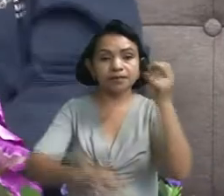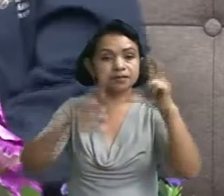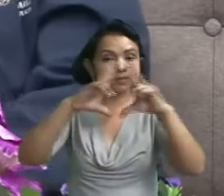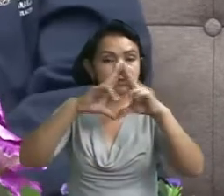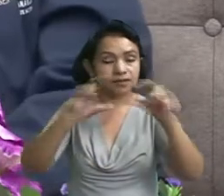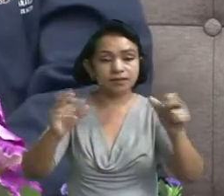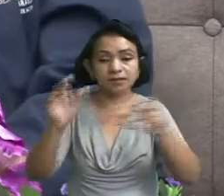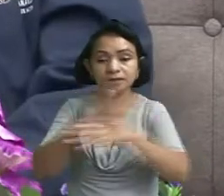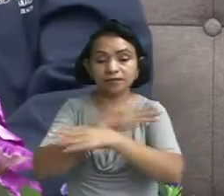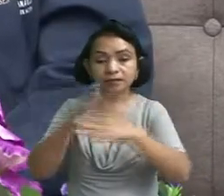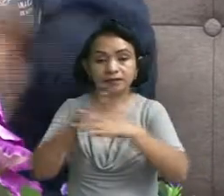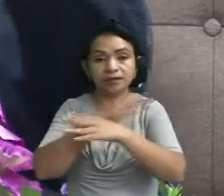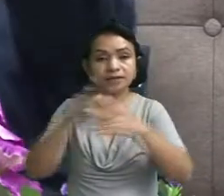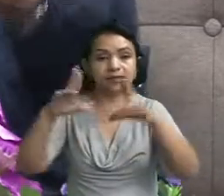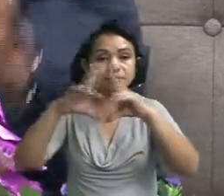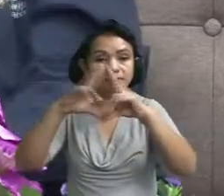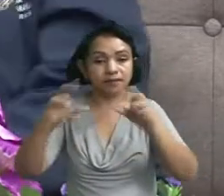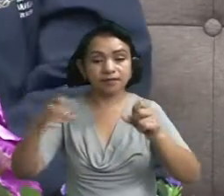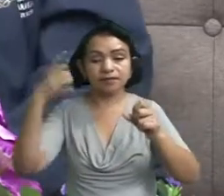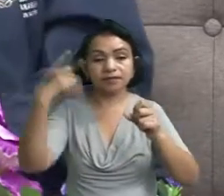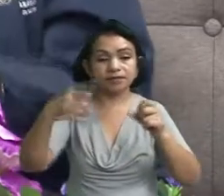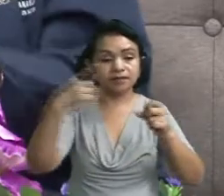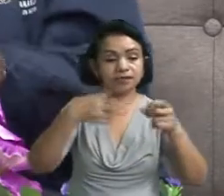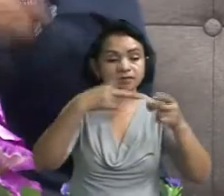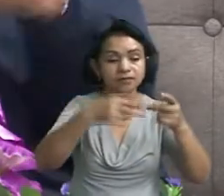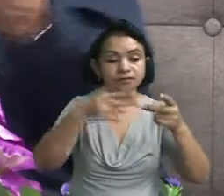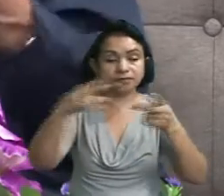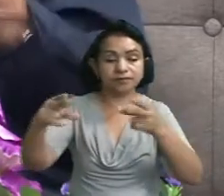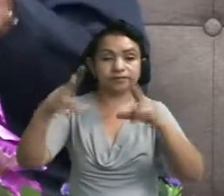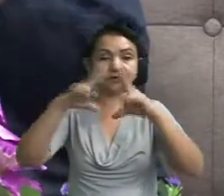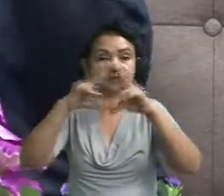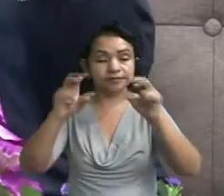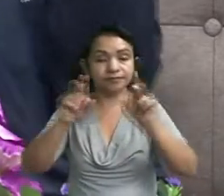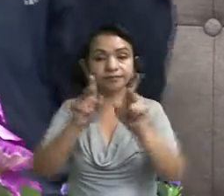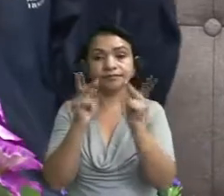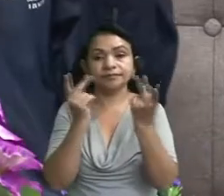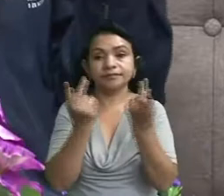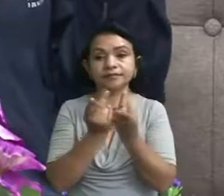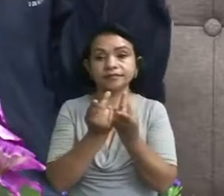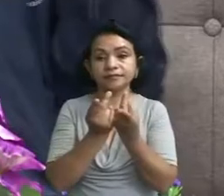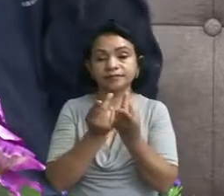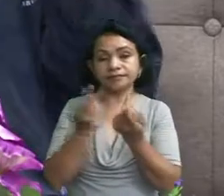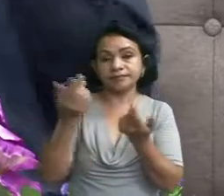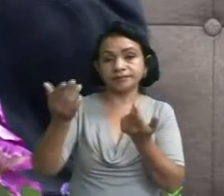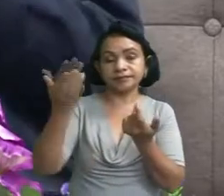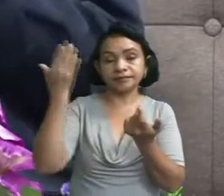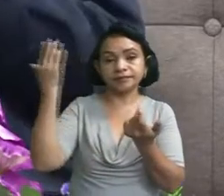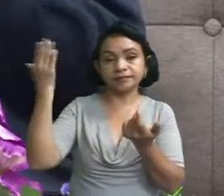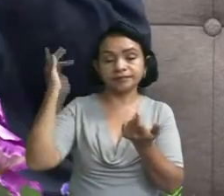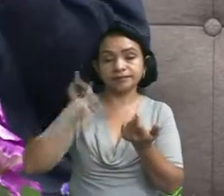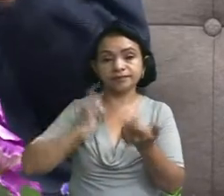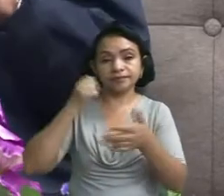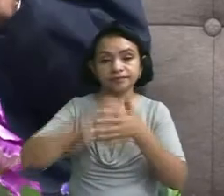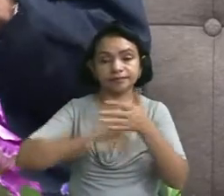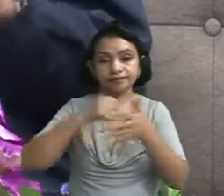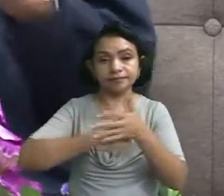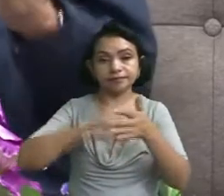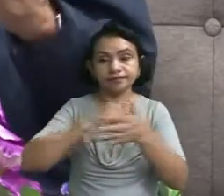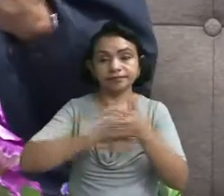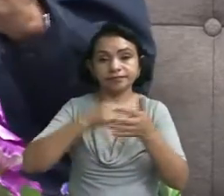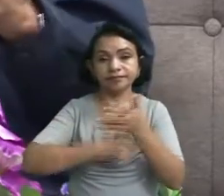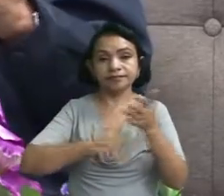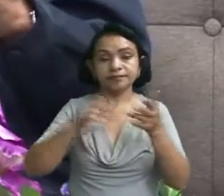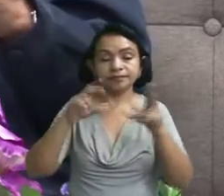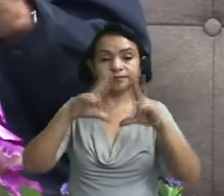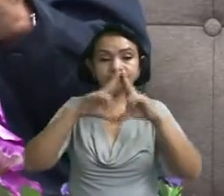creando más desigualdad, quitando derechos al pueblo. Entonces precisamente ahí está el reto. Precisamente históricamente hemos tenido una lucha entre la